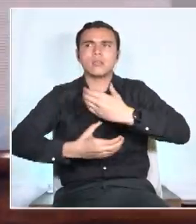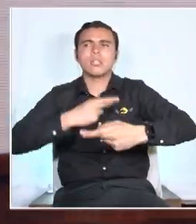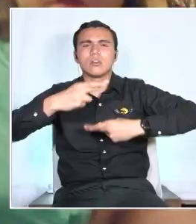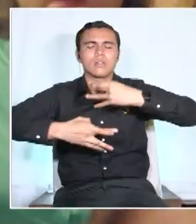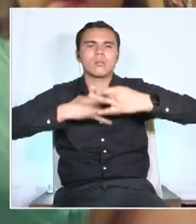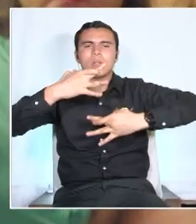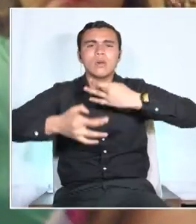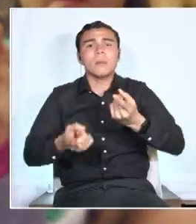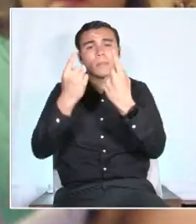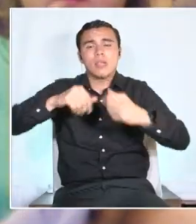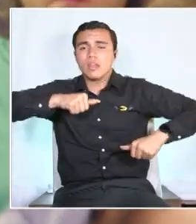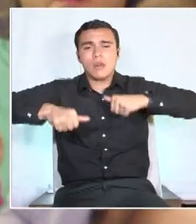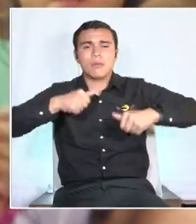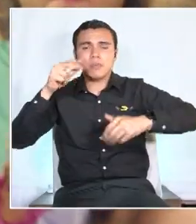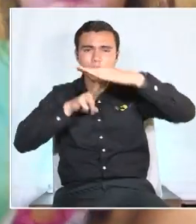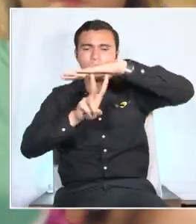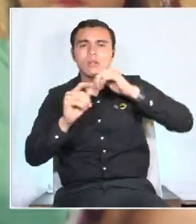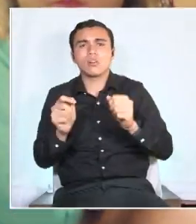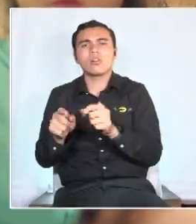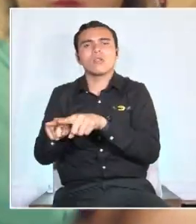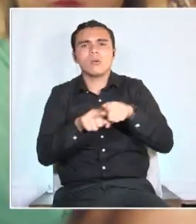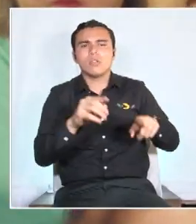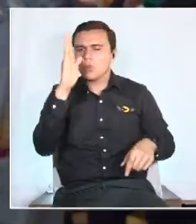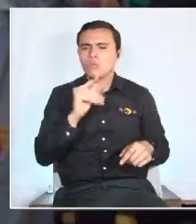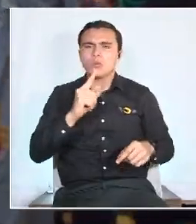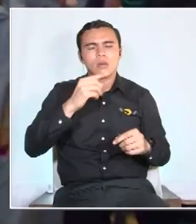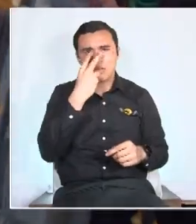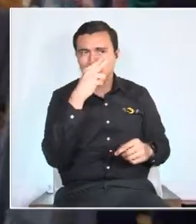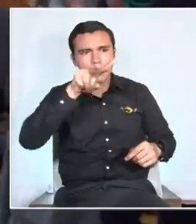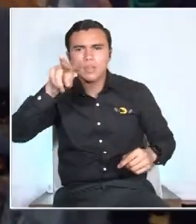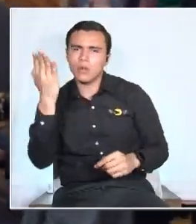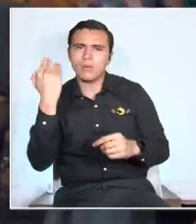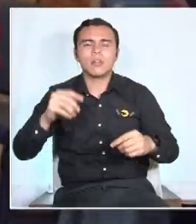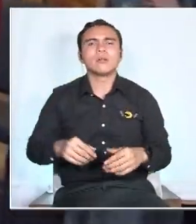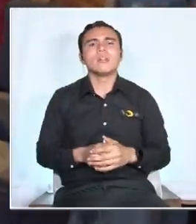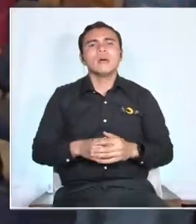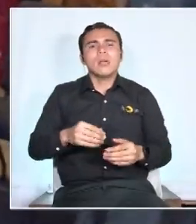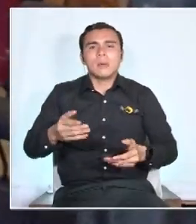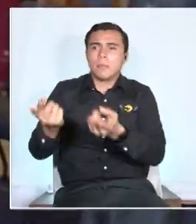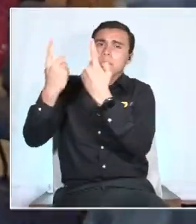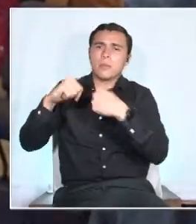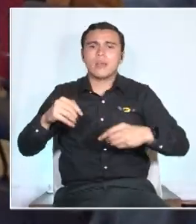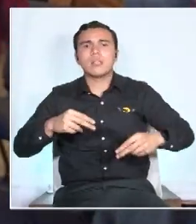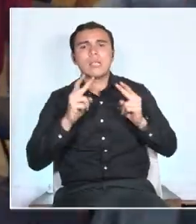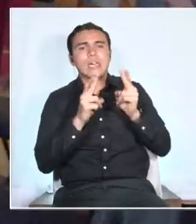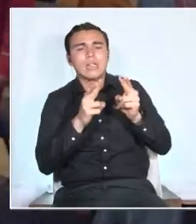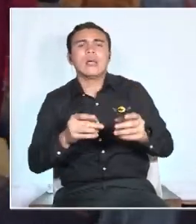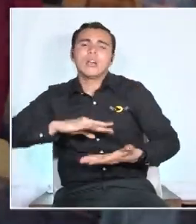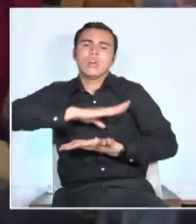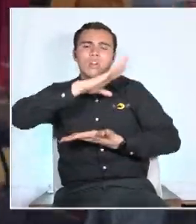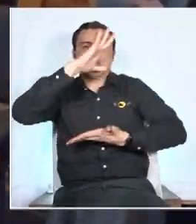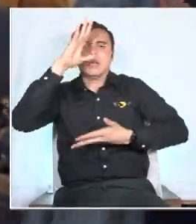un avivamiento, profeta, como nunca han visto antes. Viene un aceleramiento. Viene una